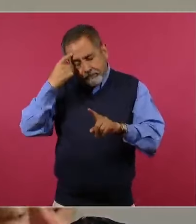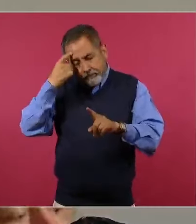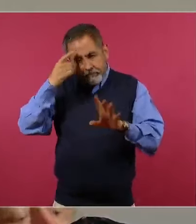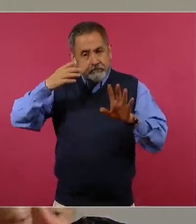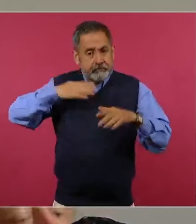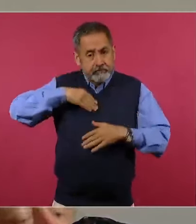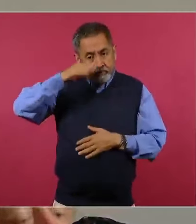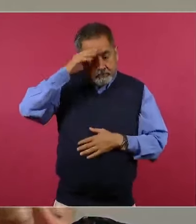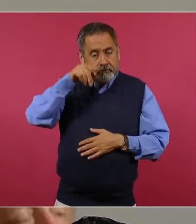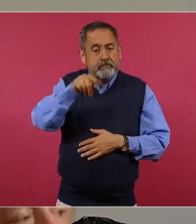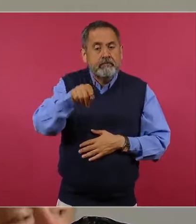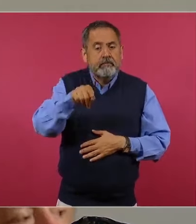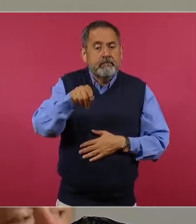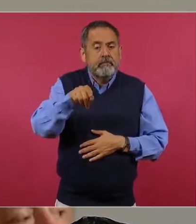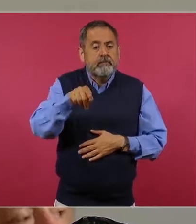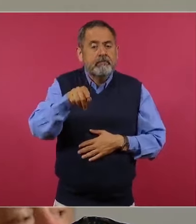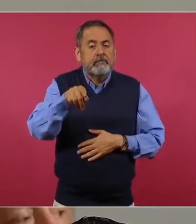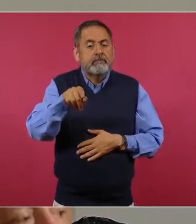que pienso,